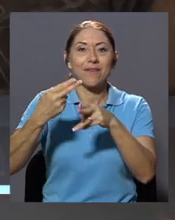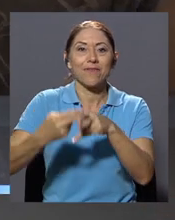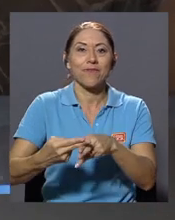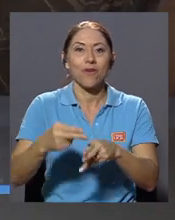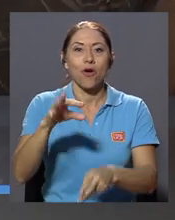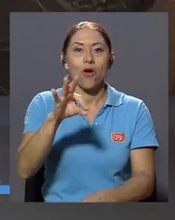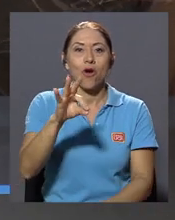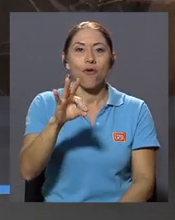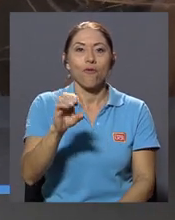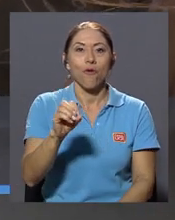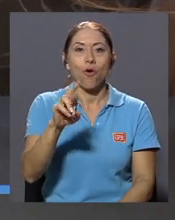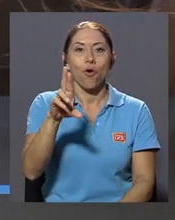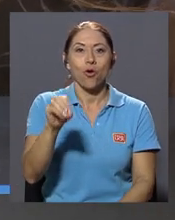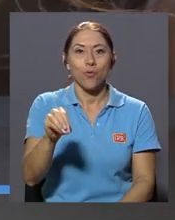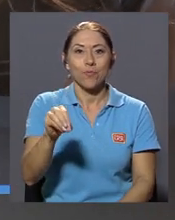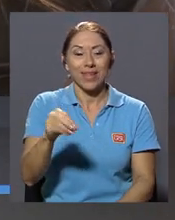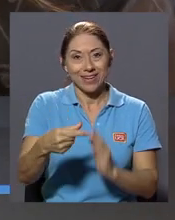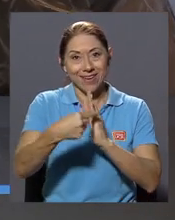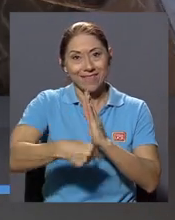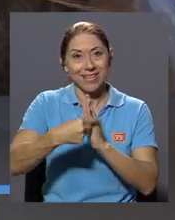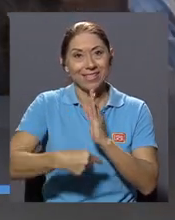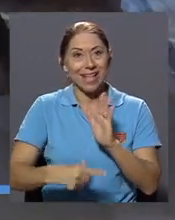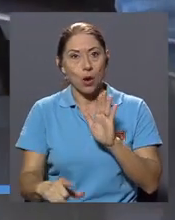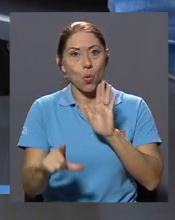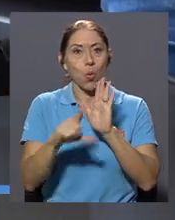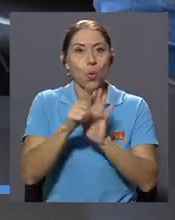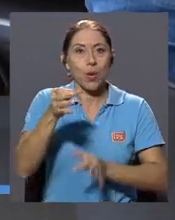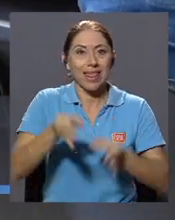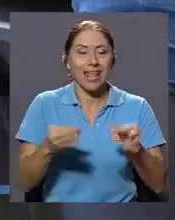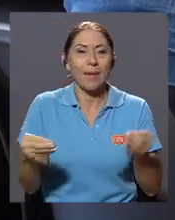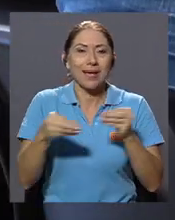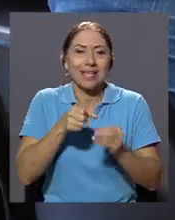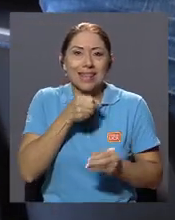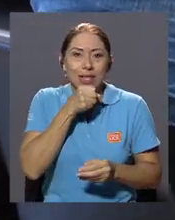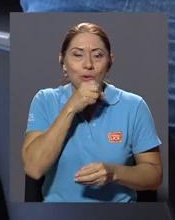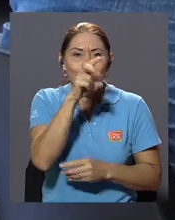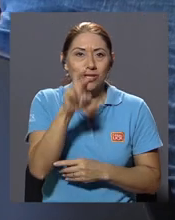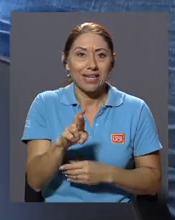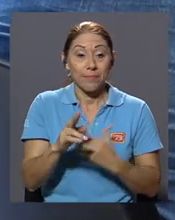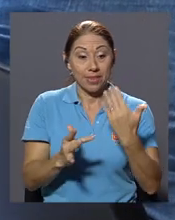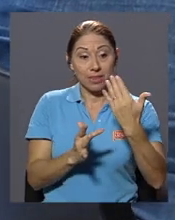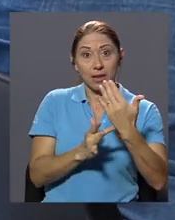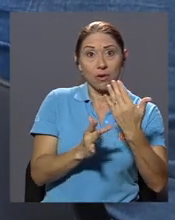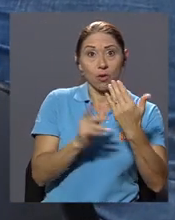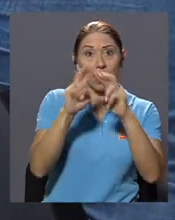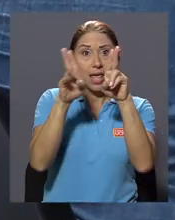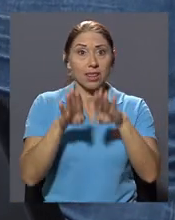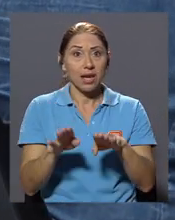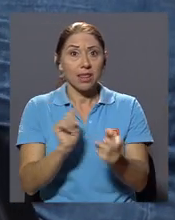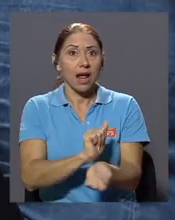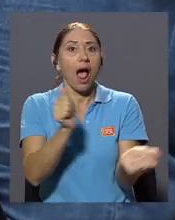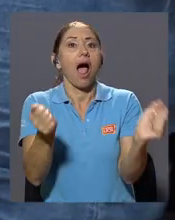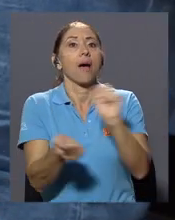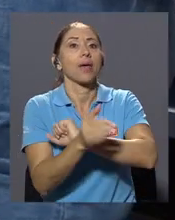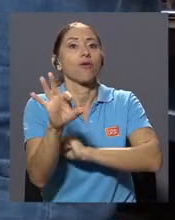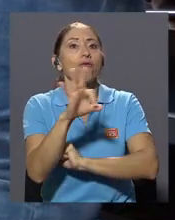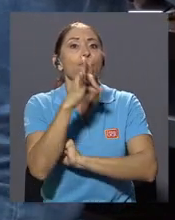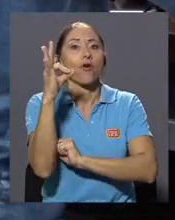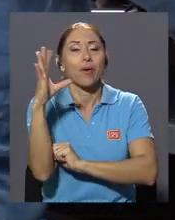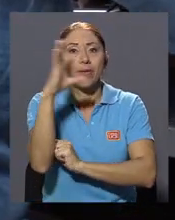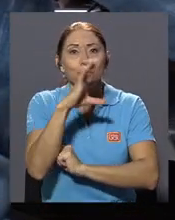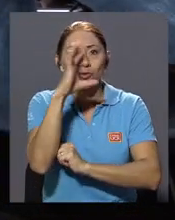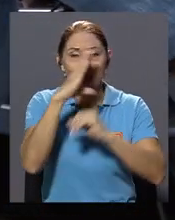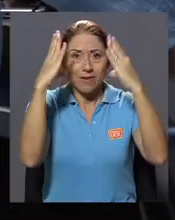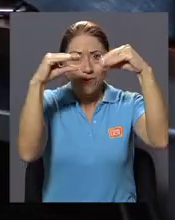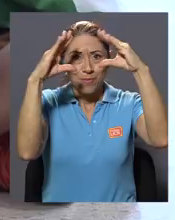Foro, que es la revista jurídica más antigua del país. Aunque la tecnología y la internet cambiaron la manera de buscar información, en la Biblioteca